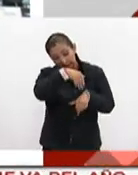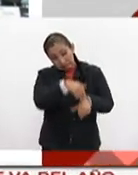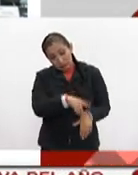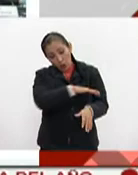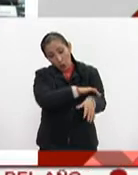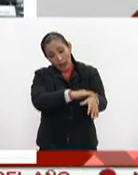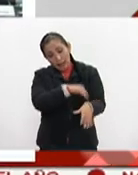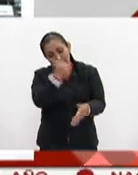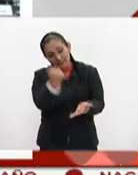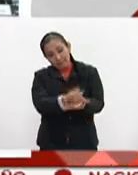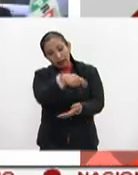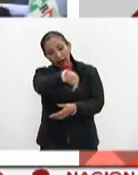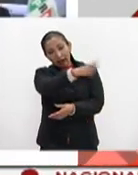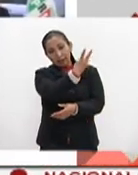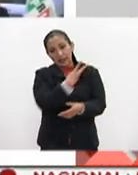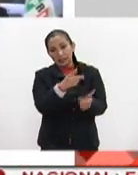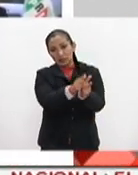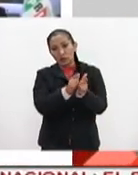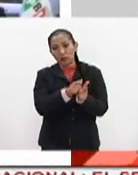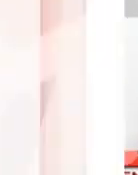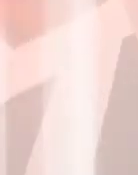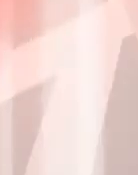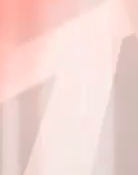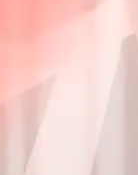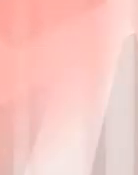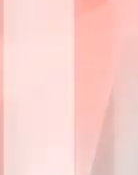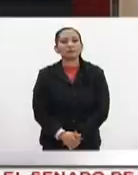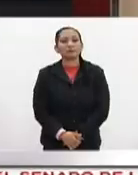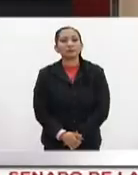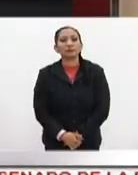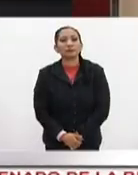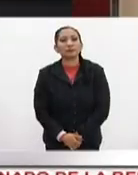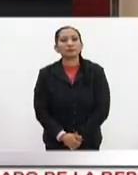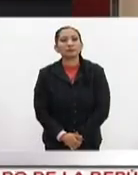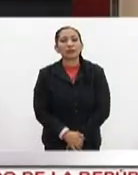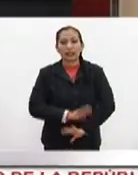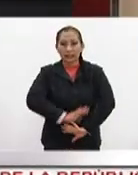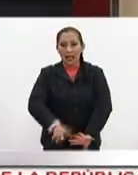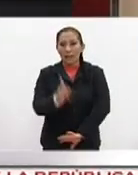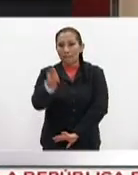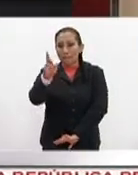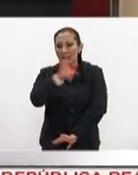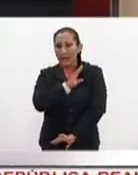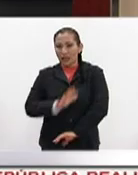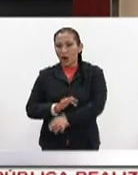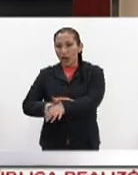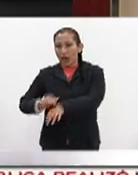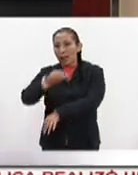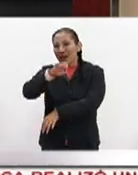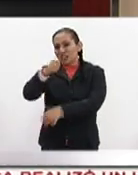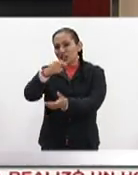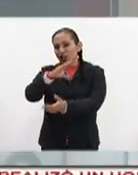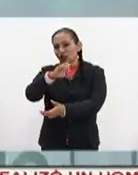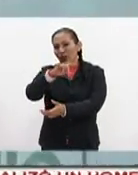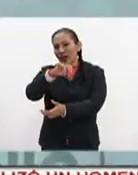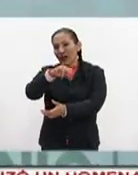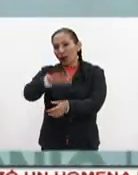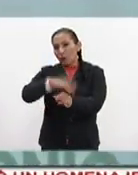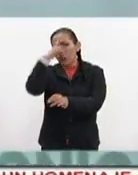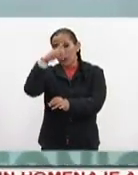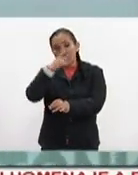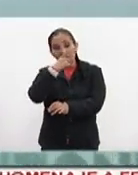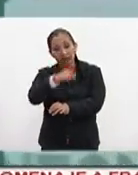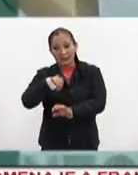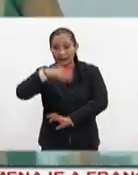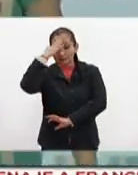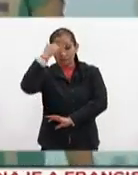la coalición que conforman estos tres partidos. Y ya el precandidato a la coalición MID Ciudadano por México dijo